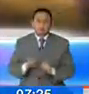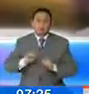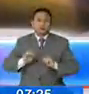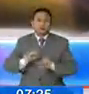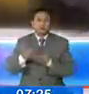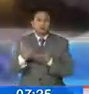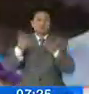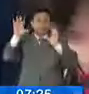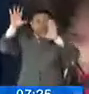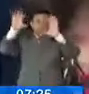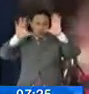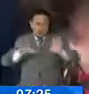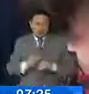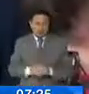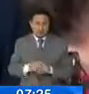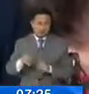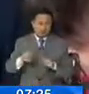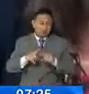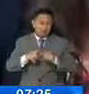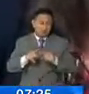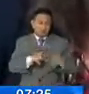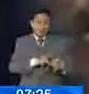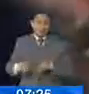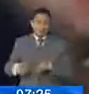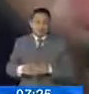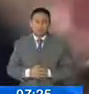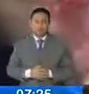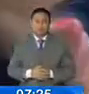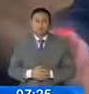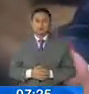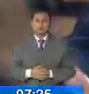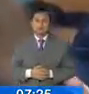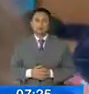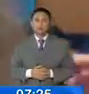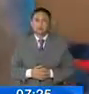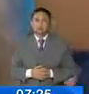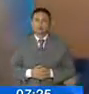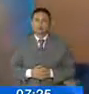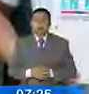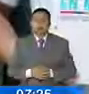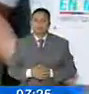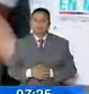dependiendo de la planificación que tenga con Quito. Con un reporte de Bellingham, me informó Víctor Muñoz.